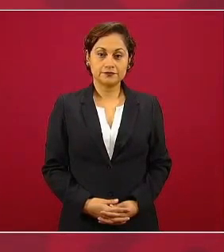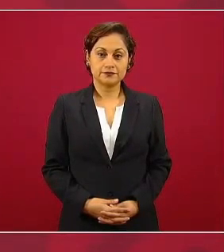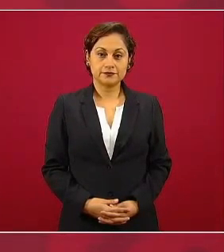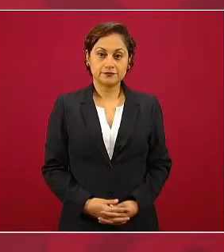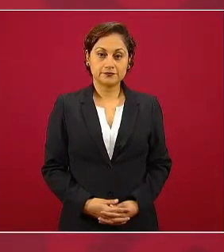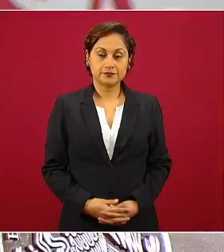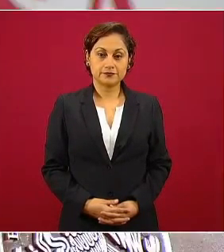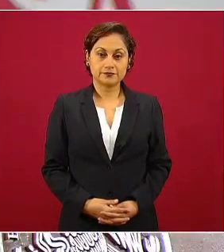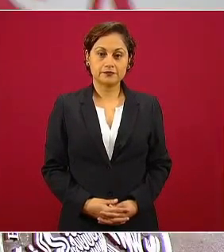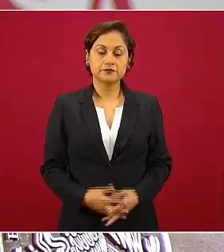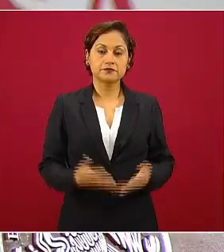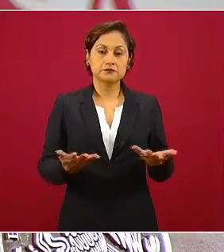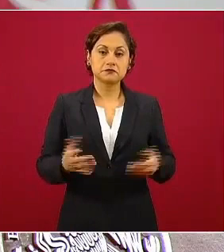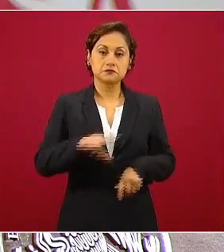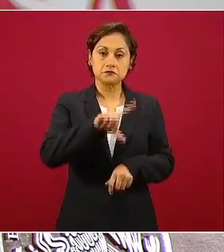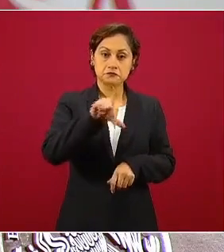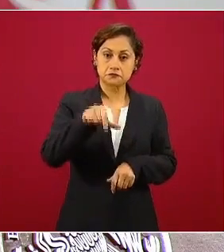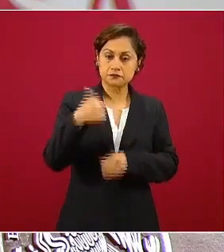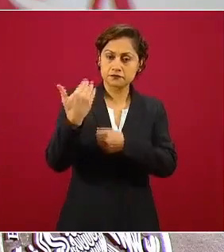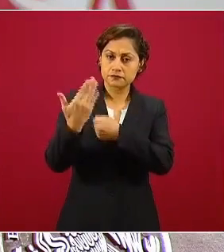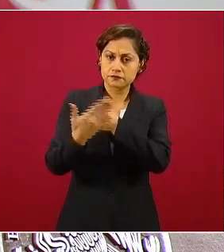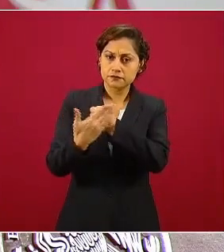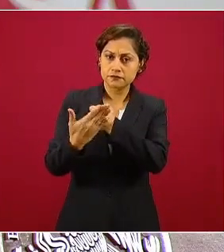en su momento restaurantes,